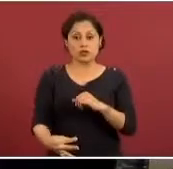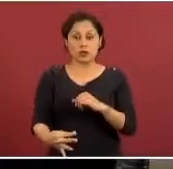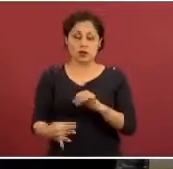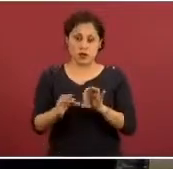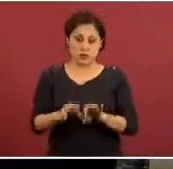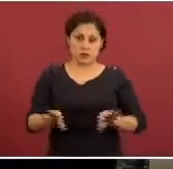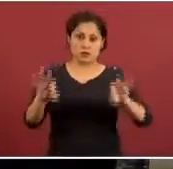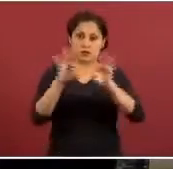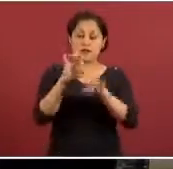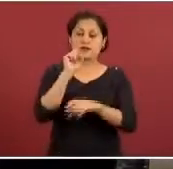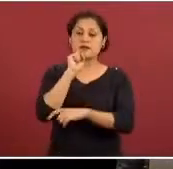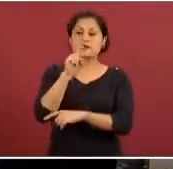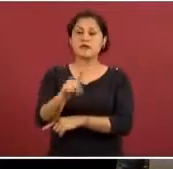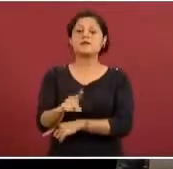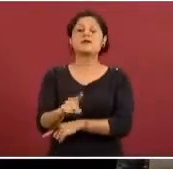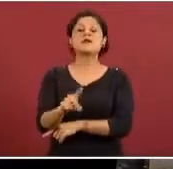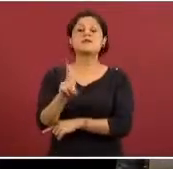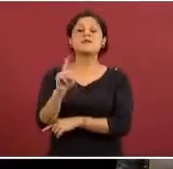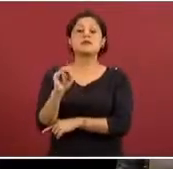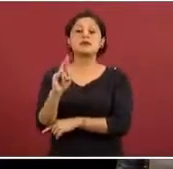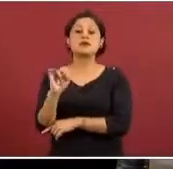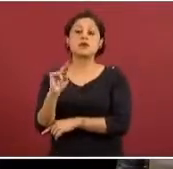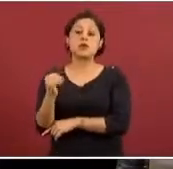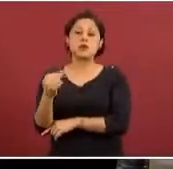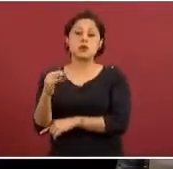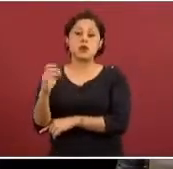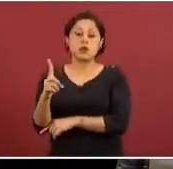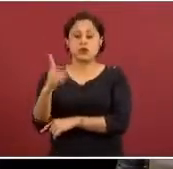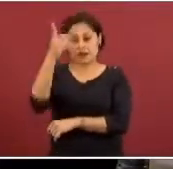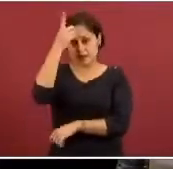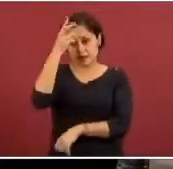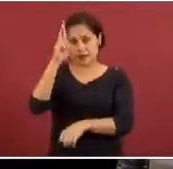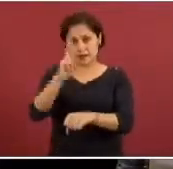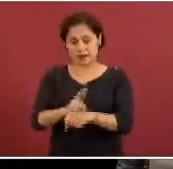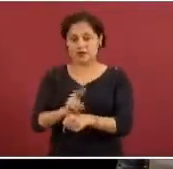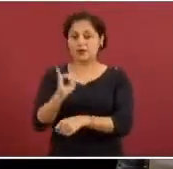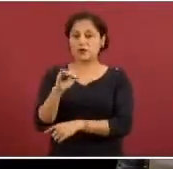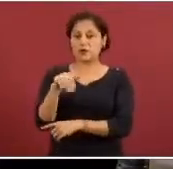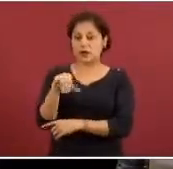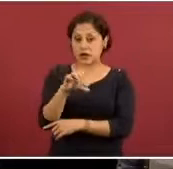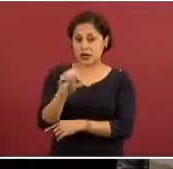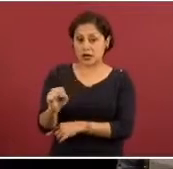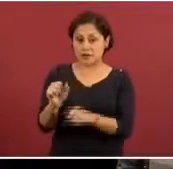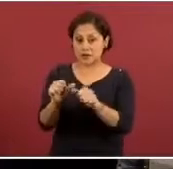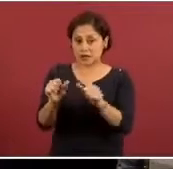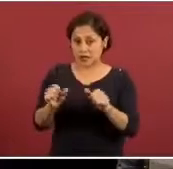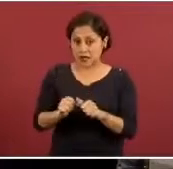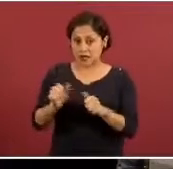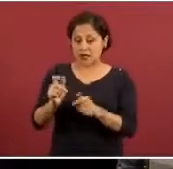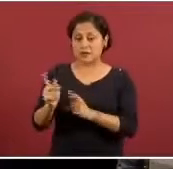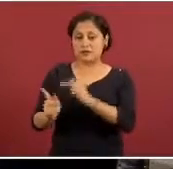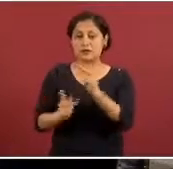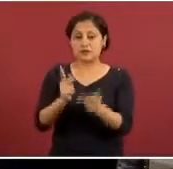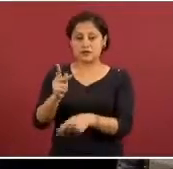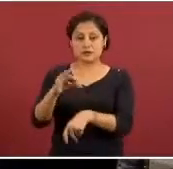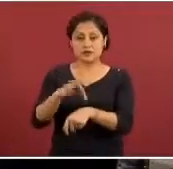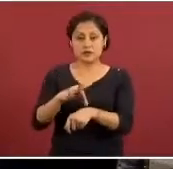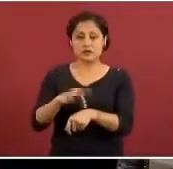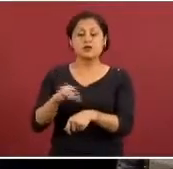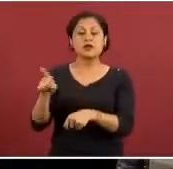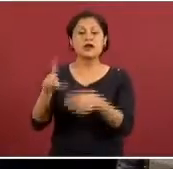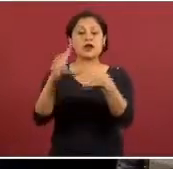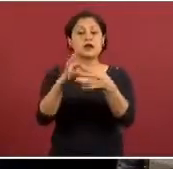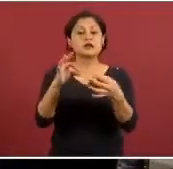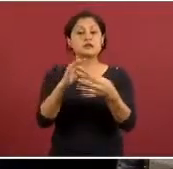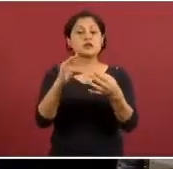doctor Víctor Hugo Borja, director de prestaciones médicas del Instituto Mexicano del Seguro Social, nos va a compartir un mensaje que es general para